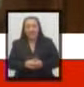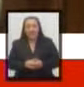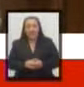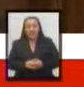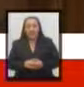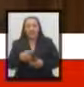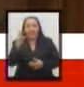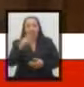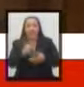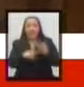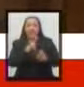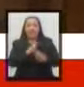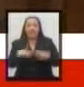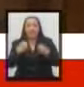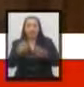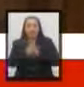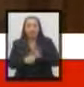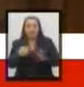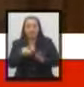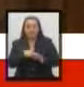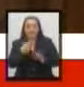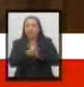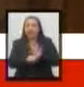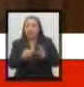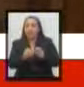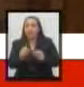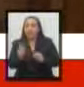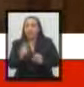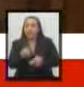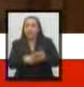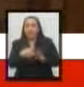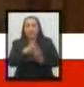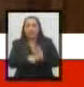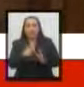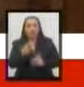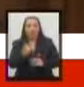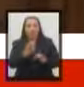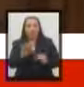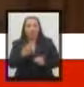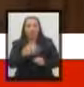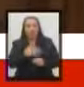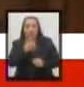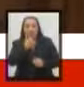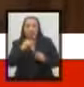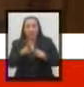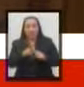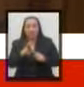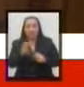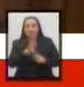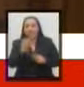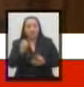se busca es que el Estado le dé un valor. Lo que necesitamos es que se valorice. No es que le vamos a dar un salario, por amor de Dios. Me he pasado en la televisión 500